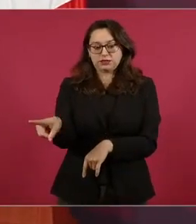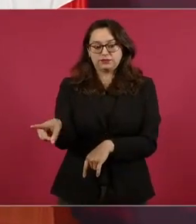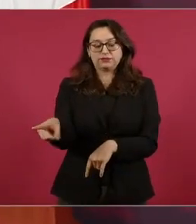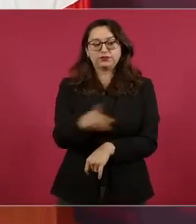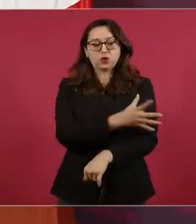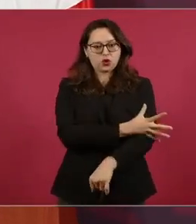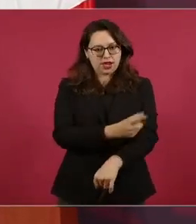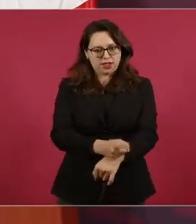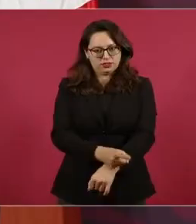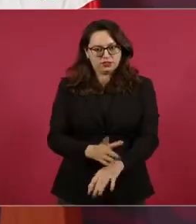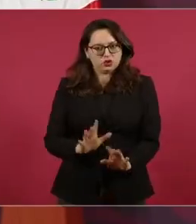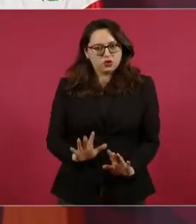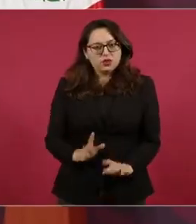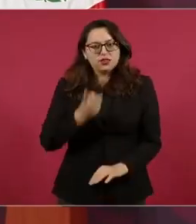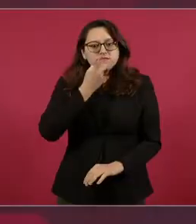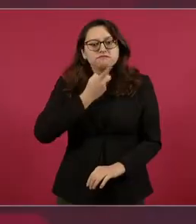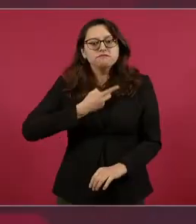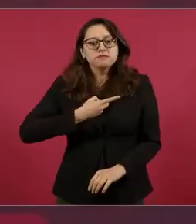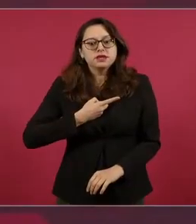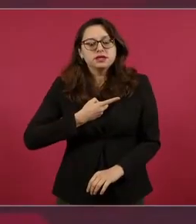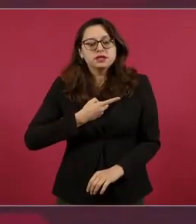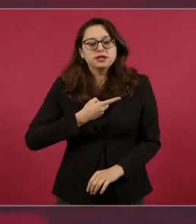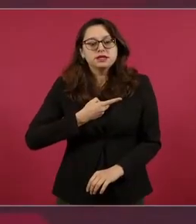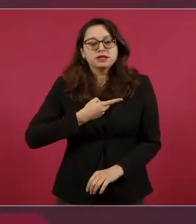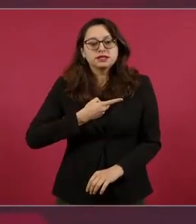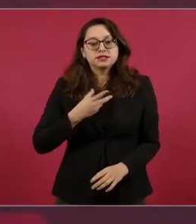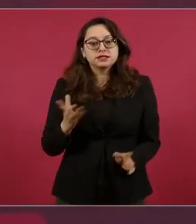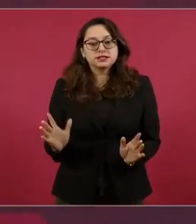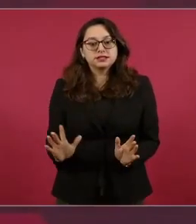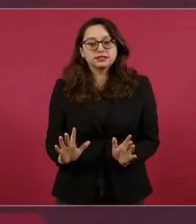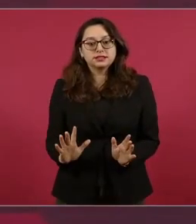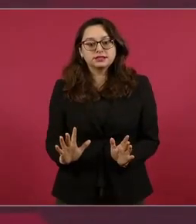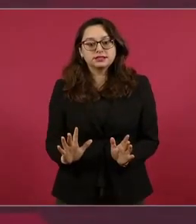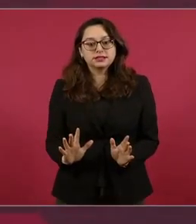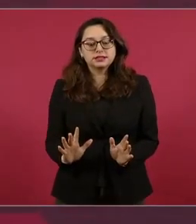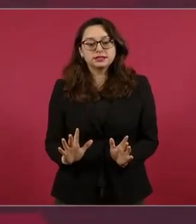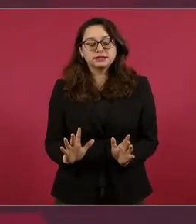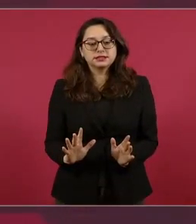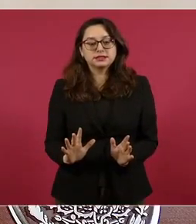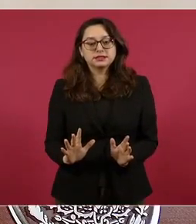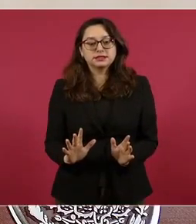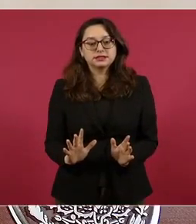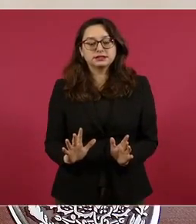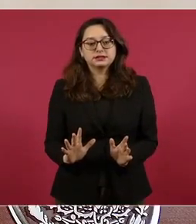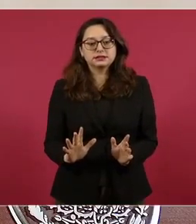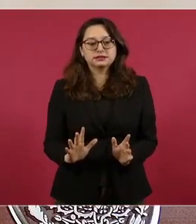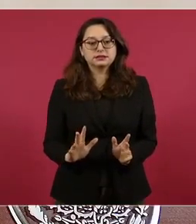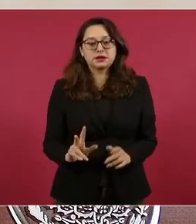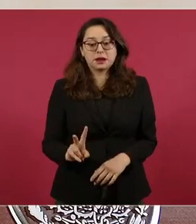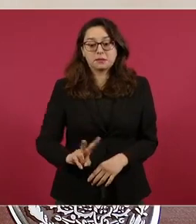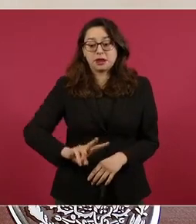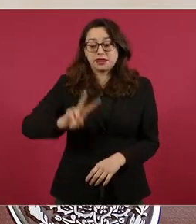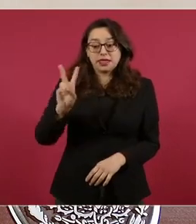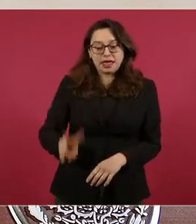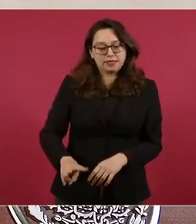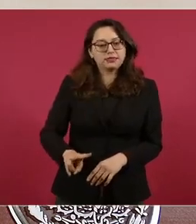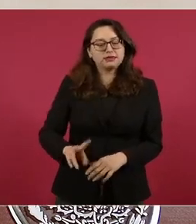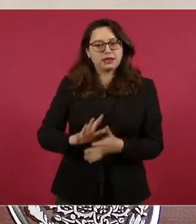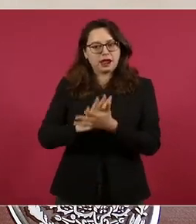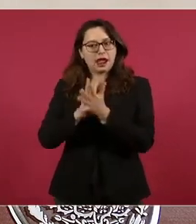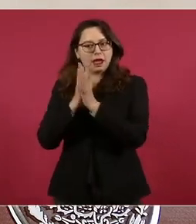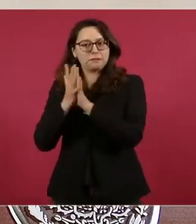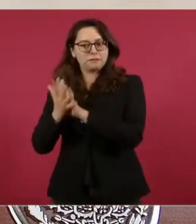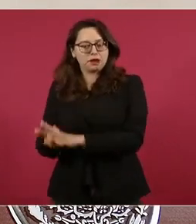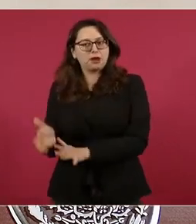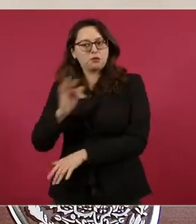más honestos y La mentira es reaccionaria la verdad es Revolucionaria